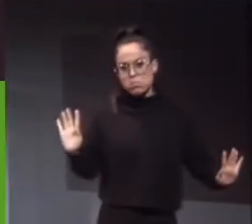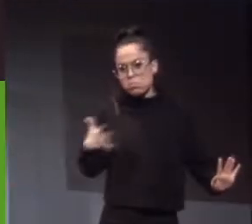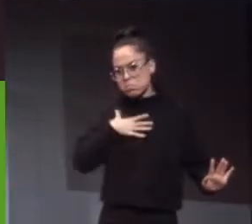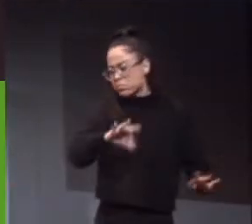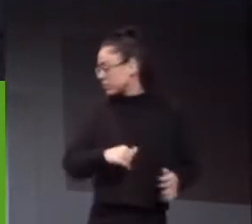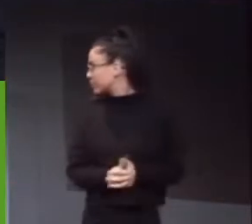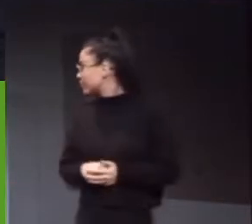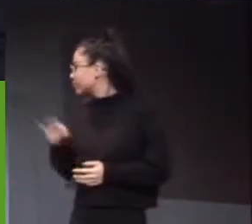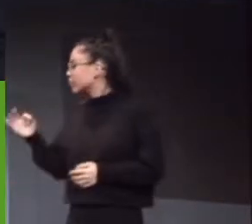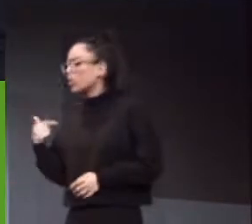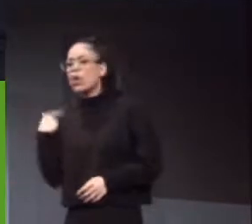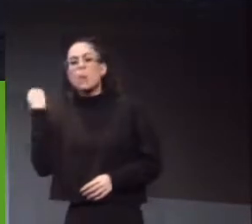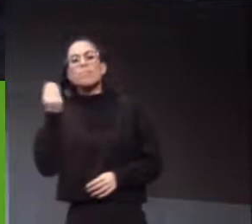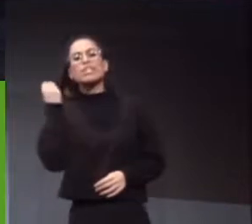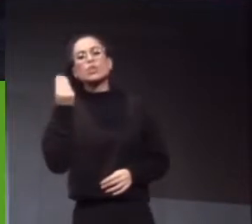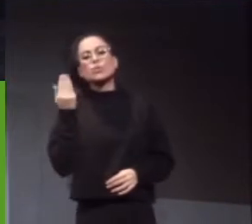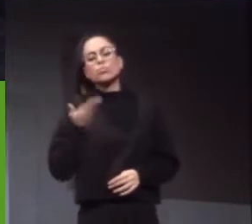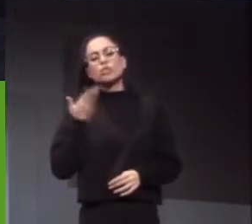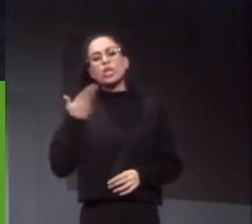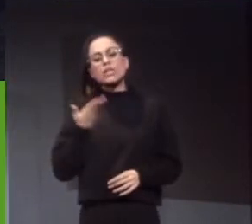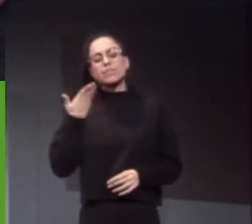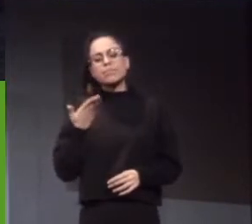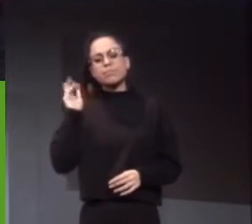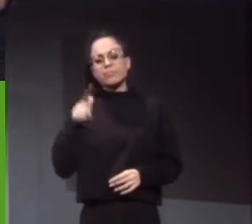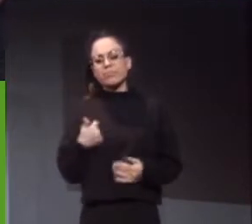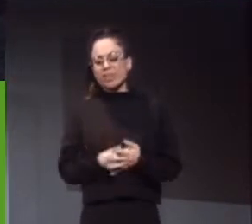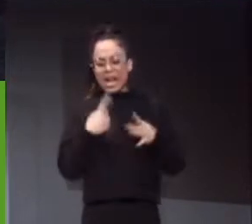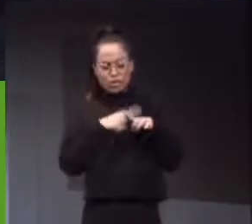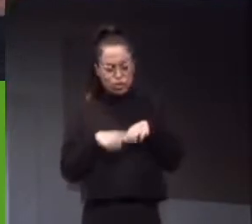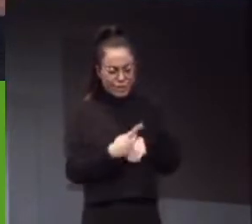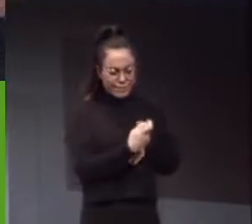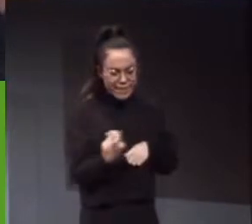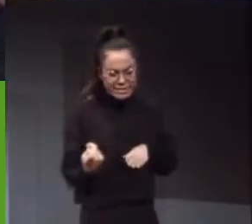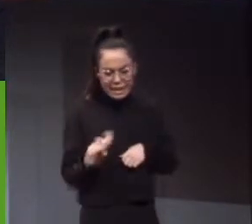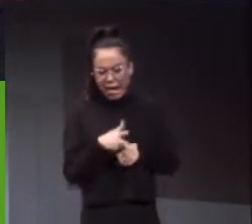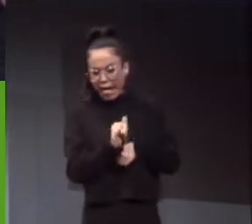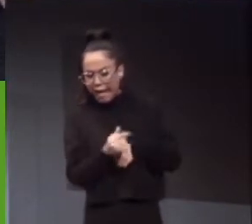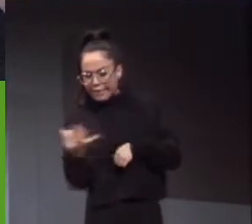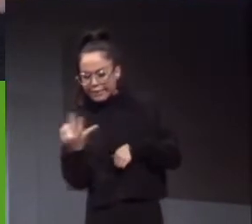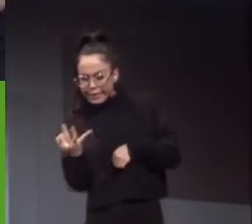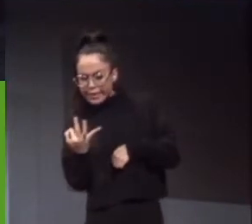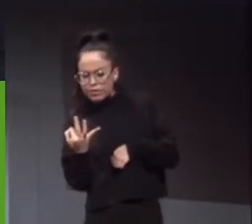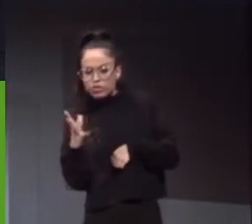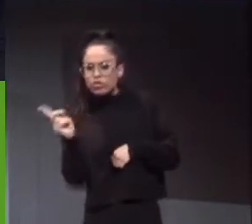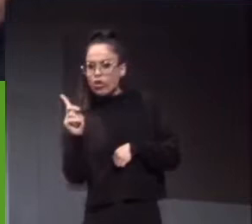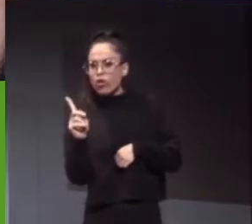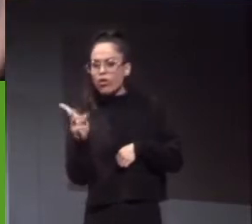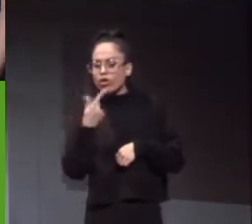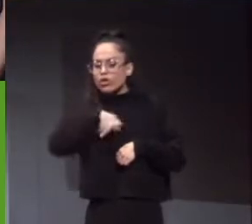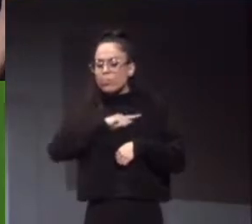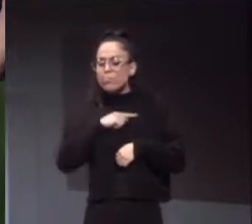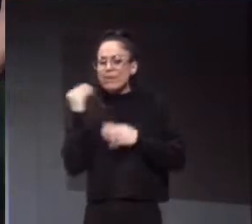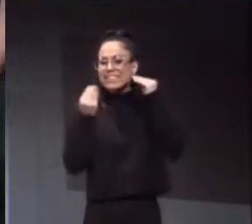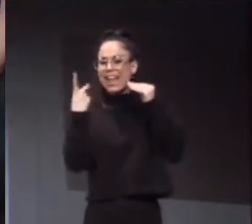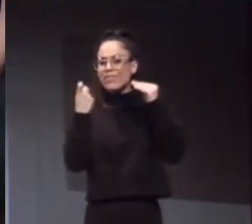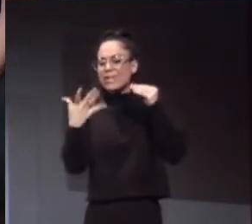la perspectiva de enrique no pensar en lo que no hay en lo que falta en lo que impide sino pensar en lo que sí se puede esa